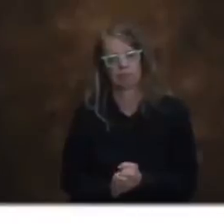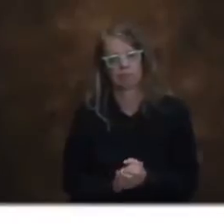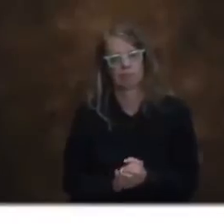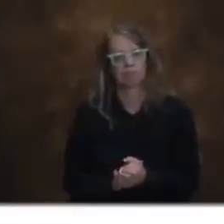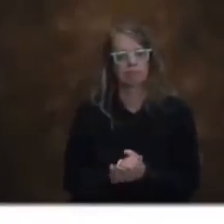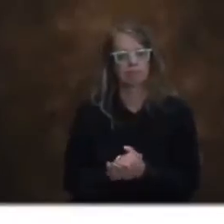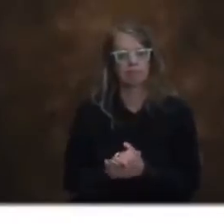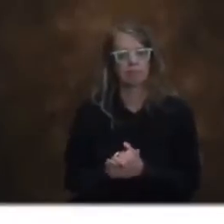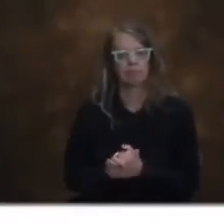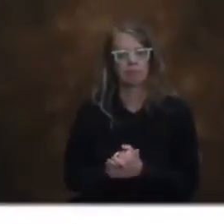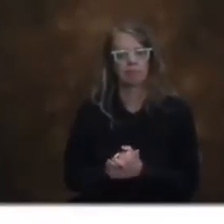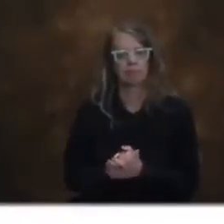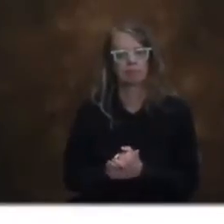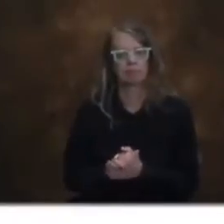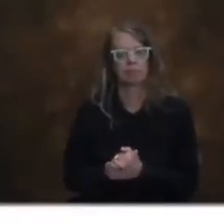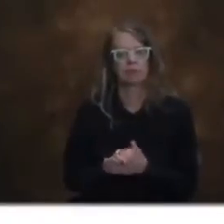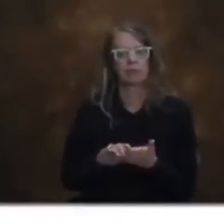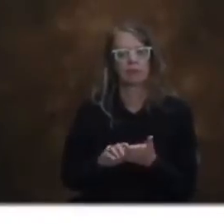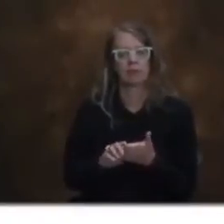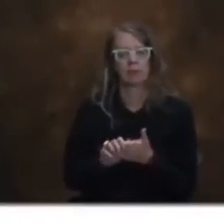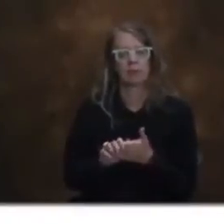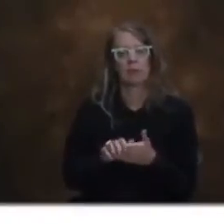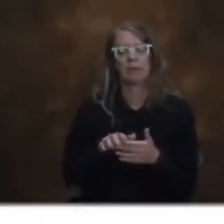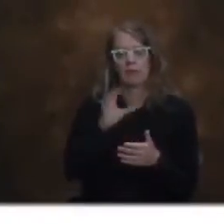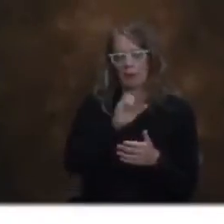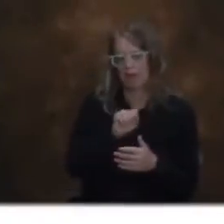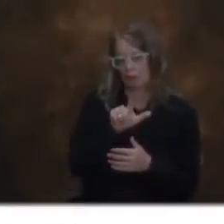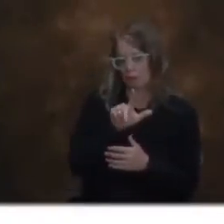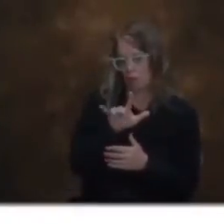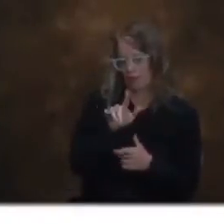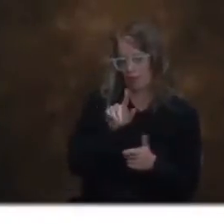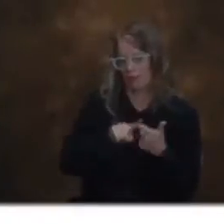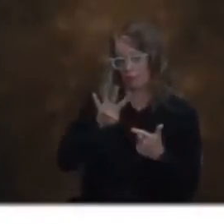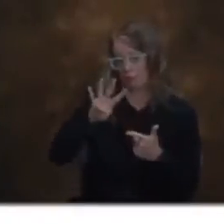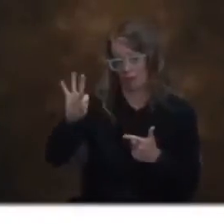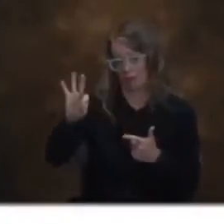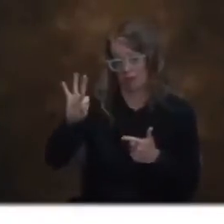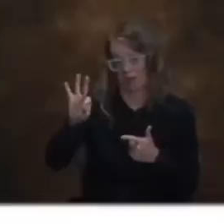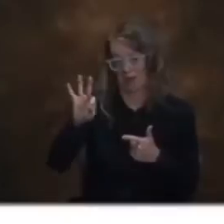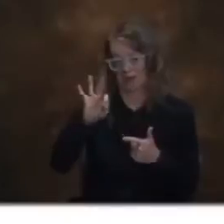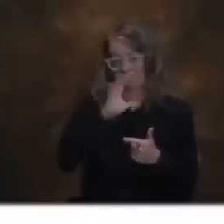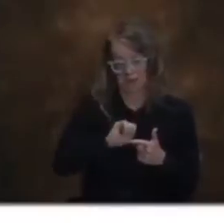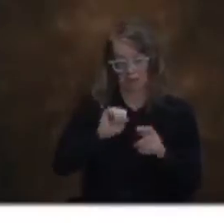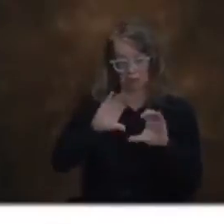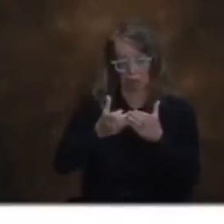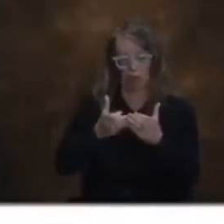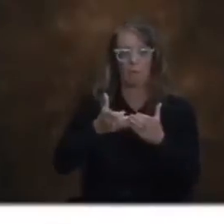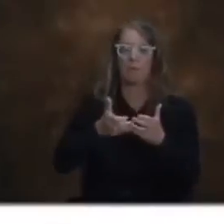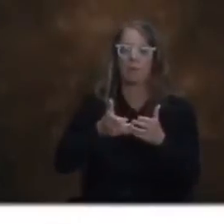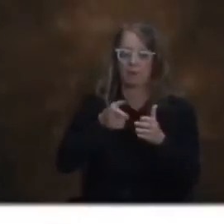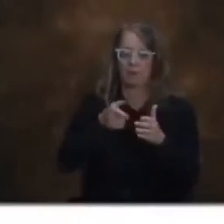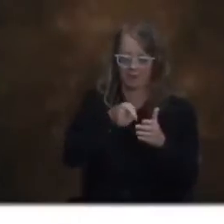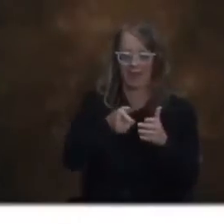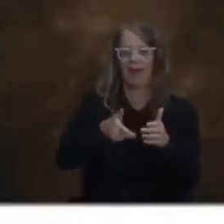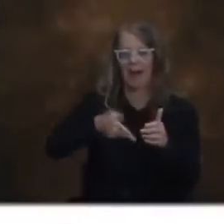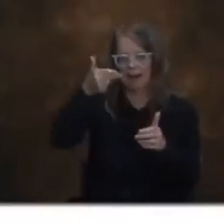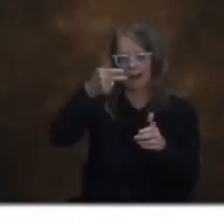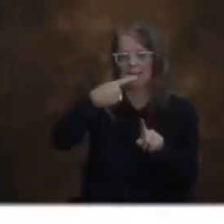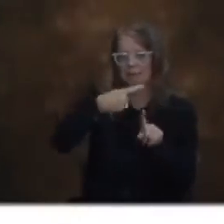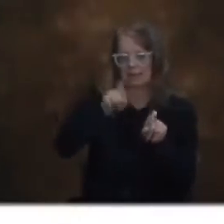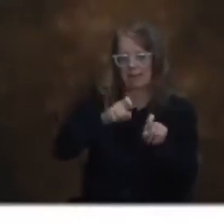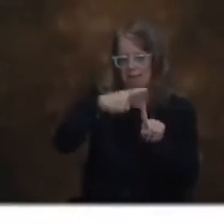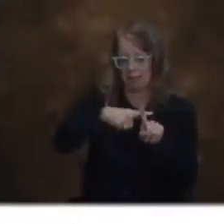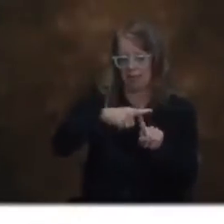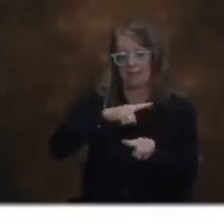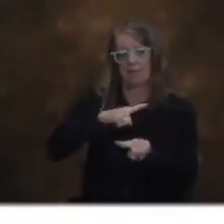las tasas más altas de infección se encuentran en nuestro grupo de edad entre 25 y 49 años sin embargo los casos en nuestra